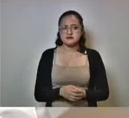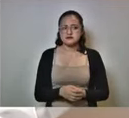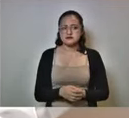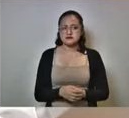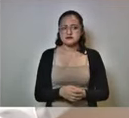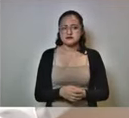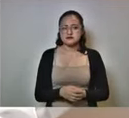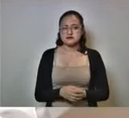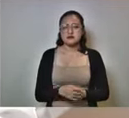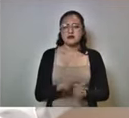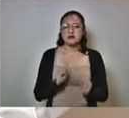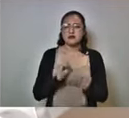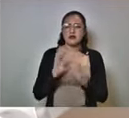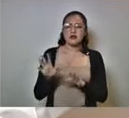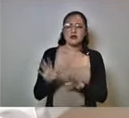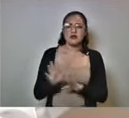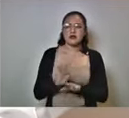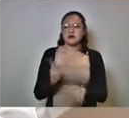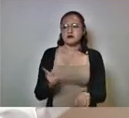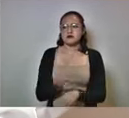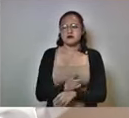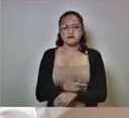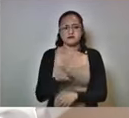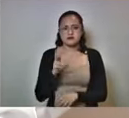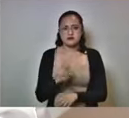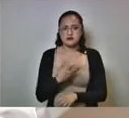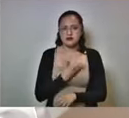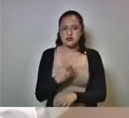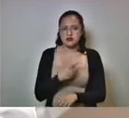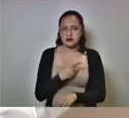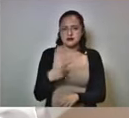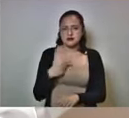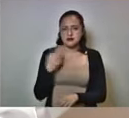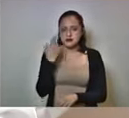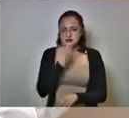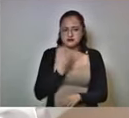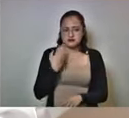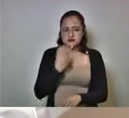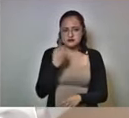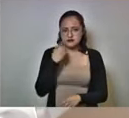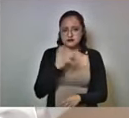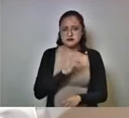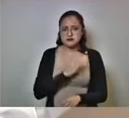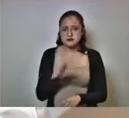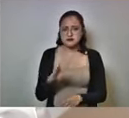quedar intactas. Y tenemos que revisar todo para poder